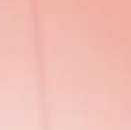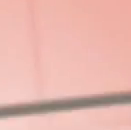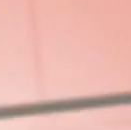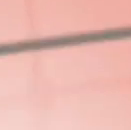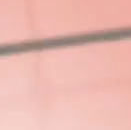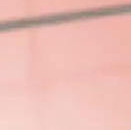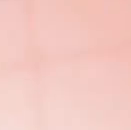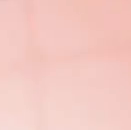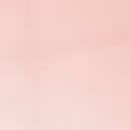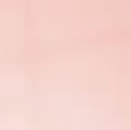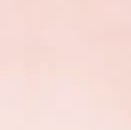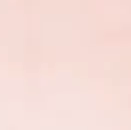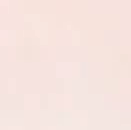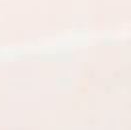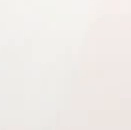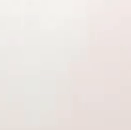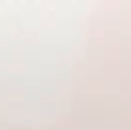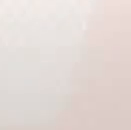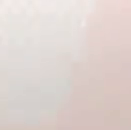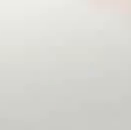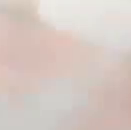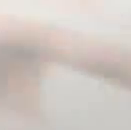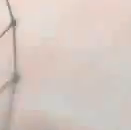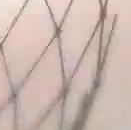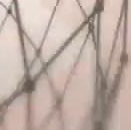bajo supervisión adulta